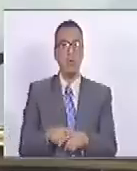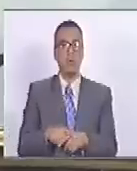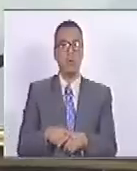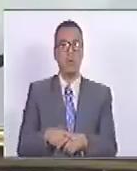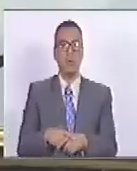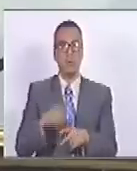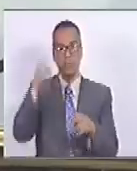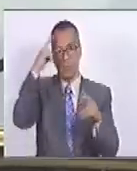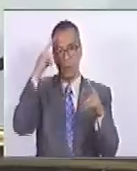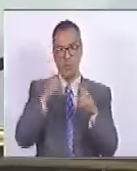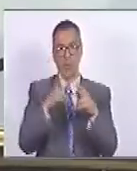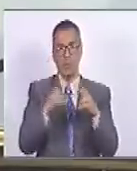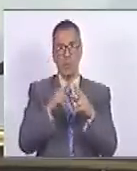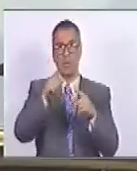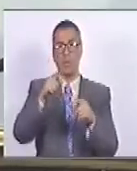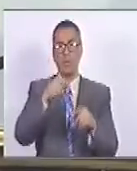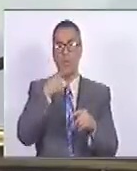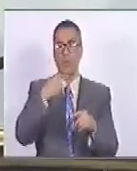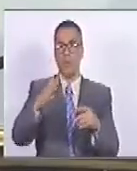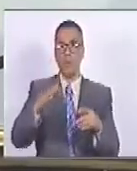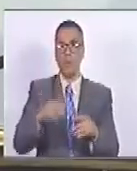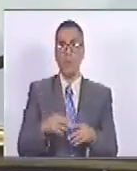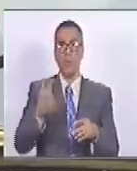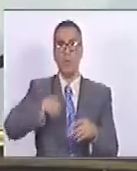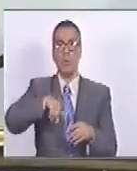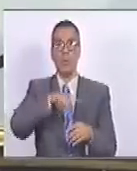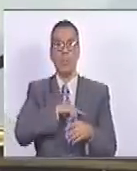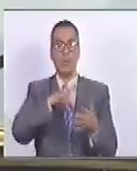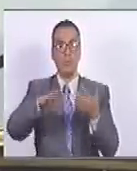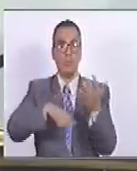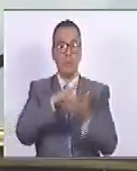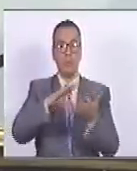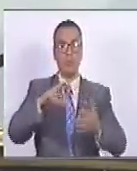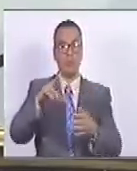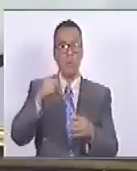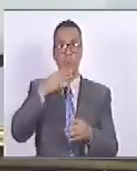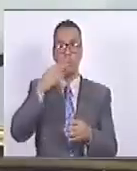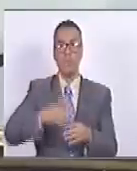pues no tienen que la gana que se encuentra en 8 días.